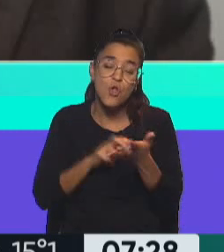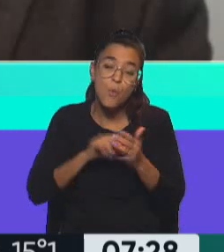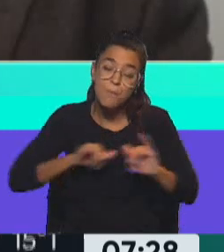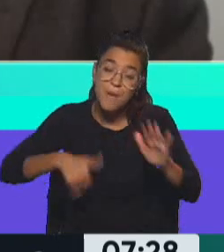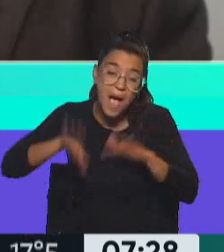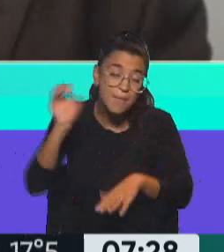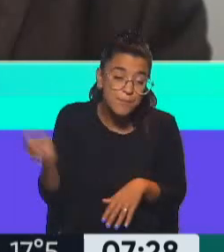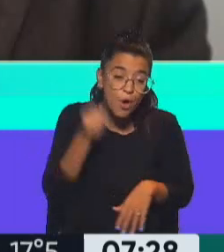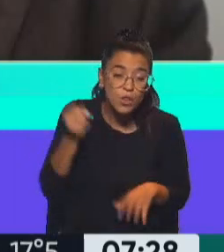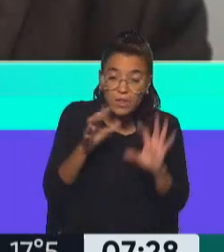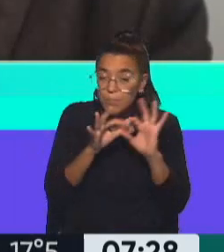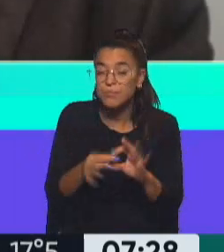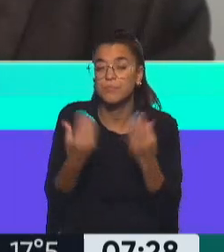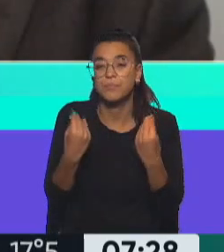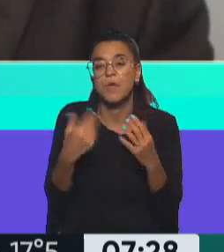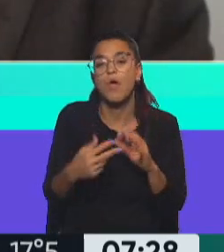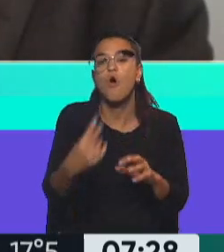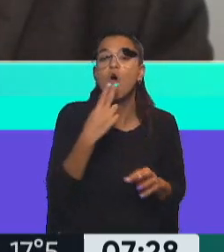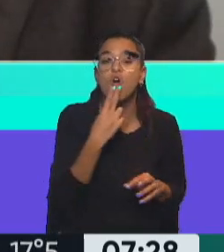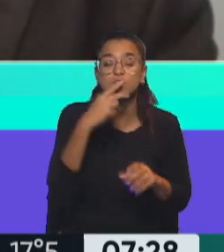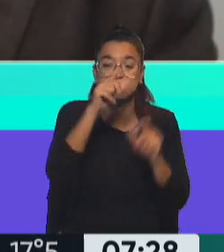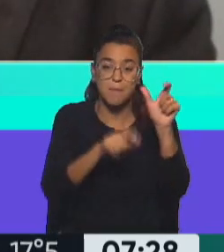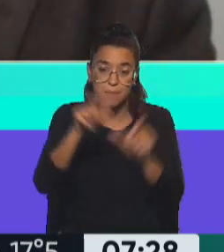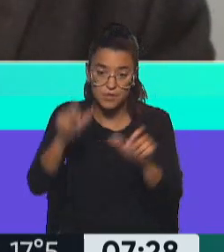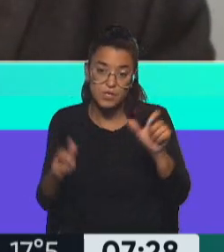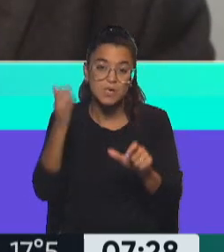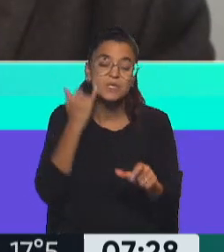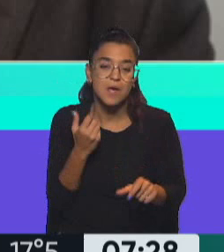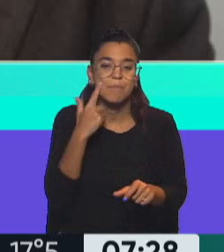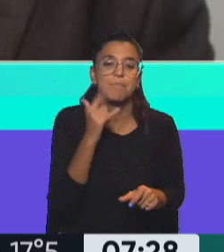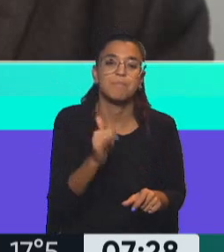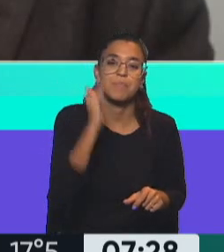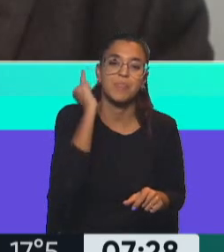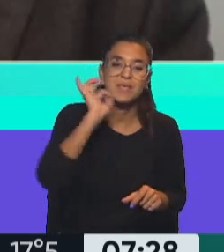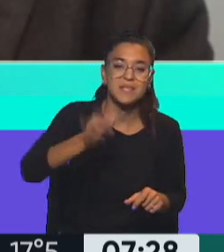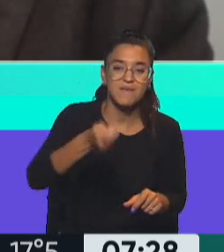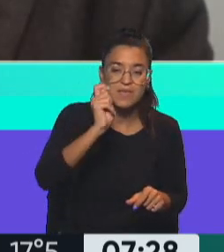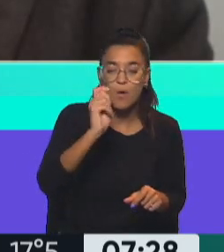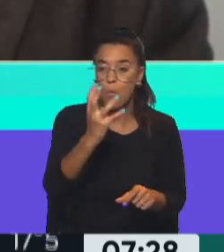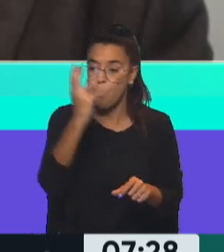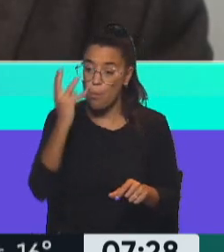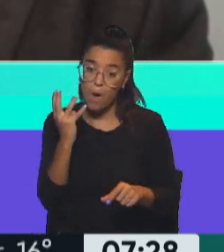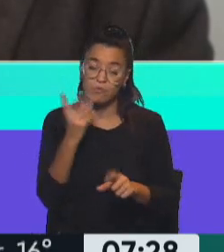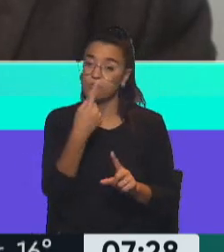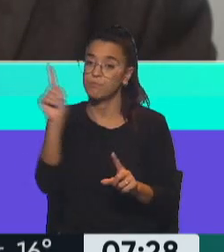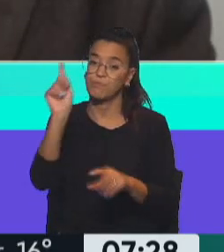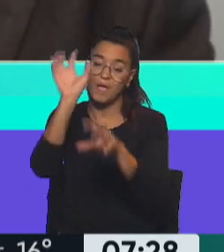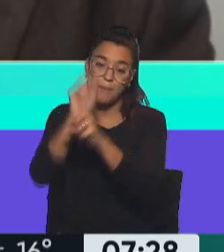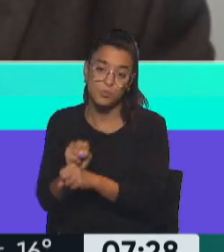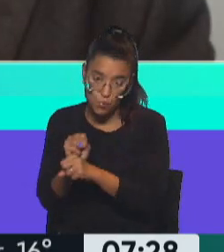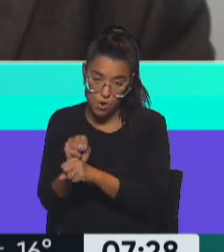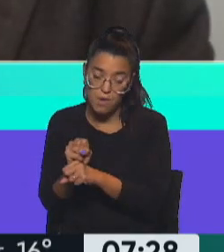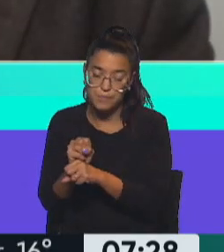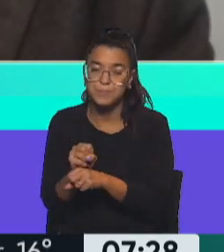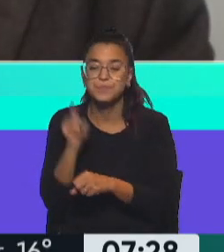importante tiene que ver con que hay 11 personas que ya están identificadas, 4 que están con una orden de captura